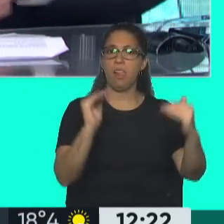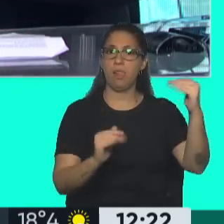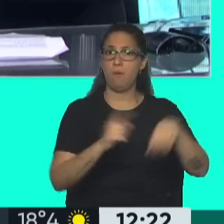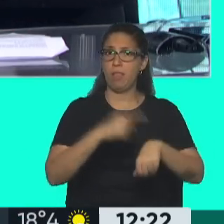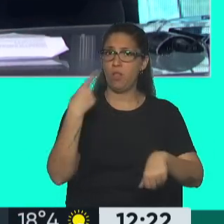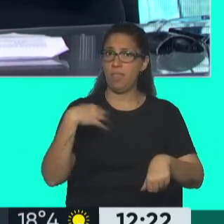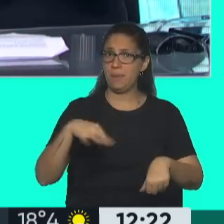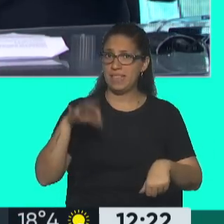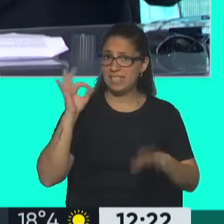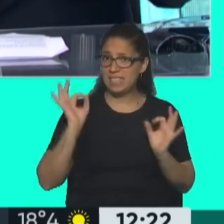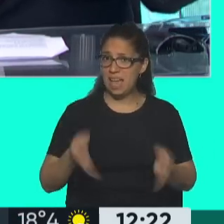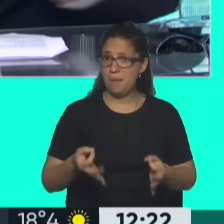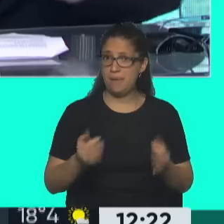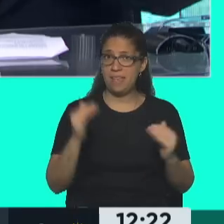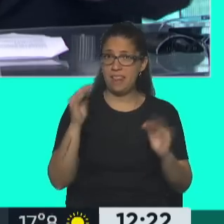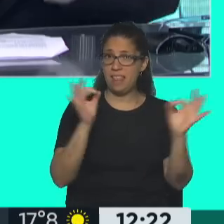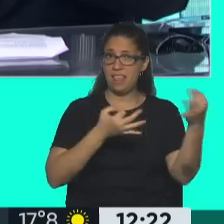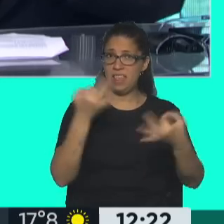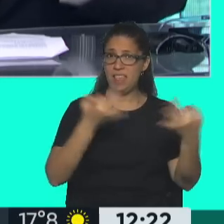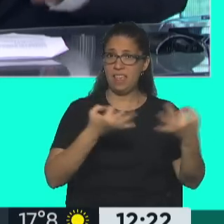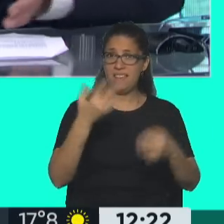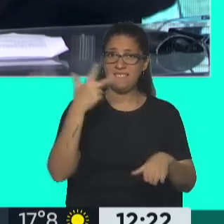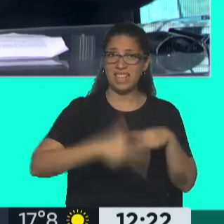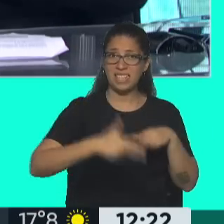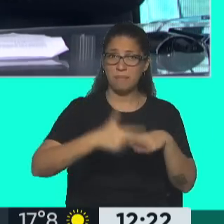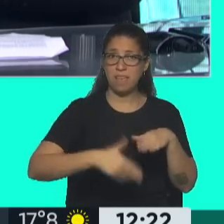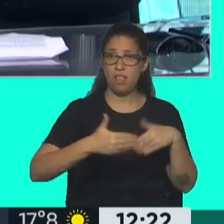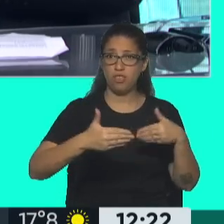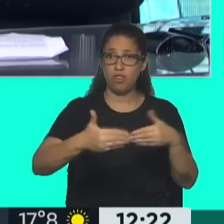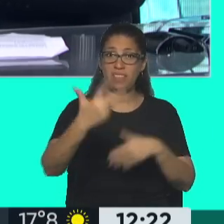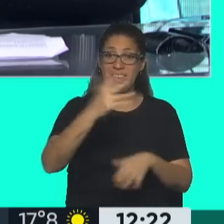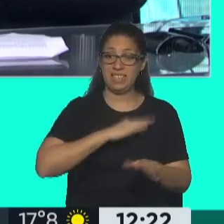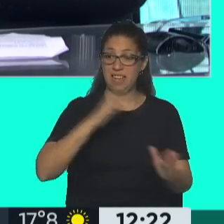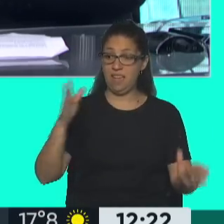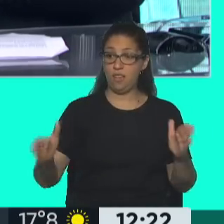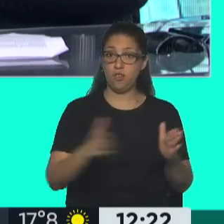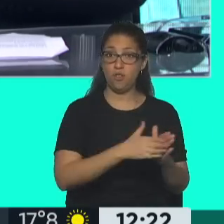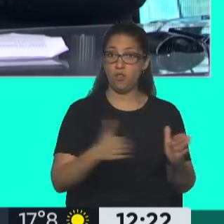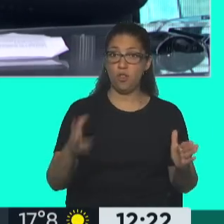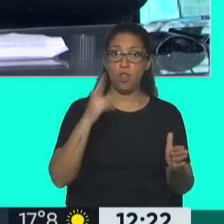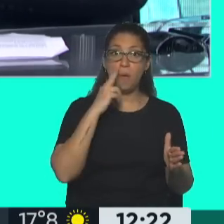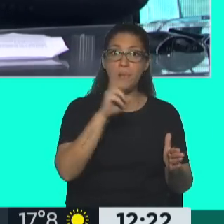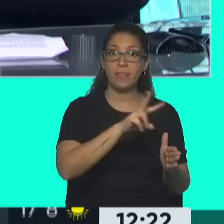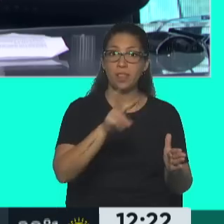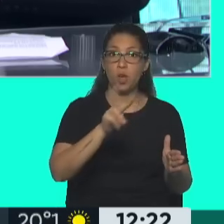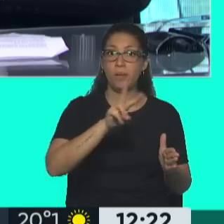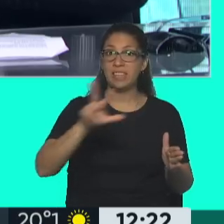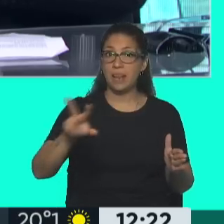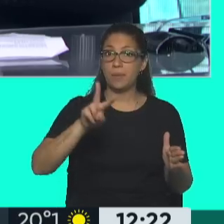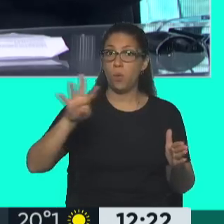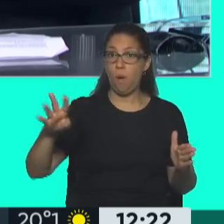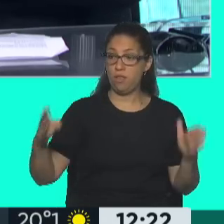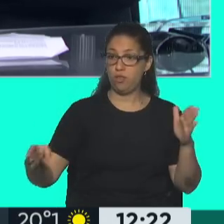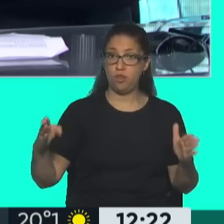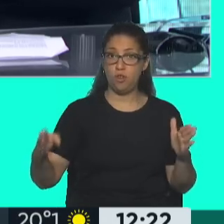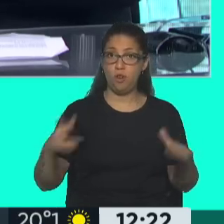medido, es que meter los vencimientos de ese crédito en 3 años, que eran 2022, 2023 y